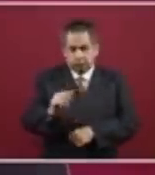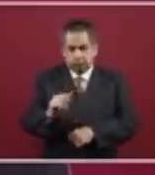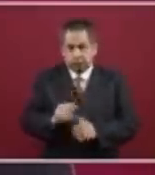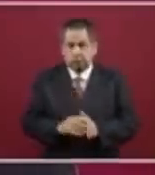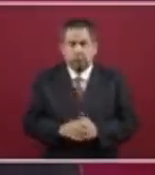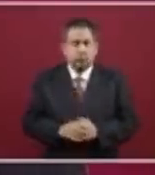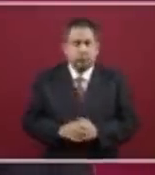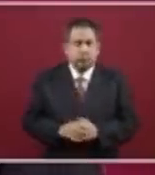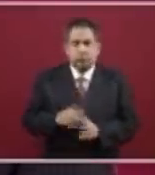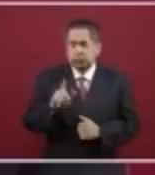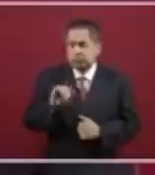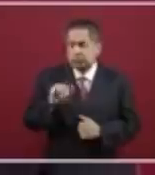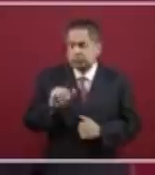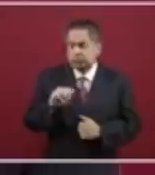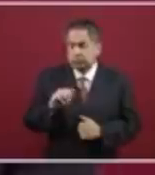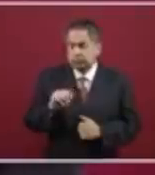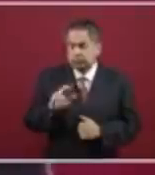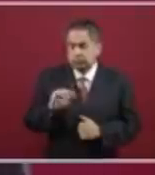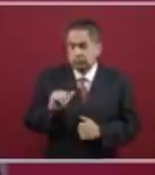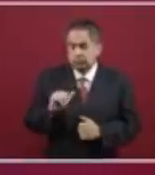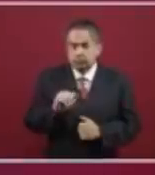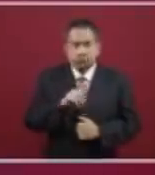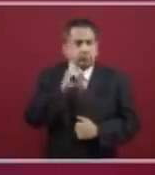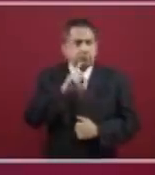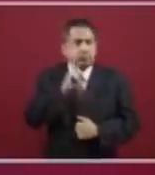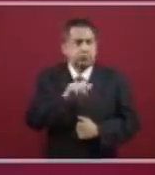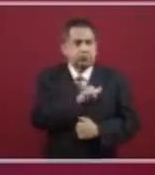Luisa María, alcalde,